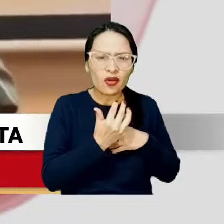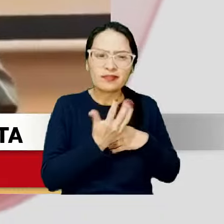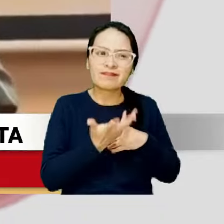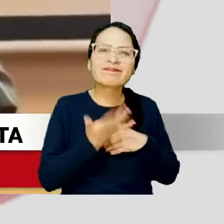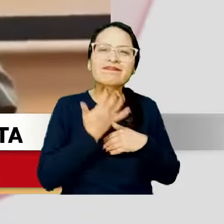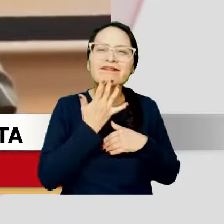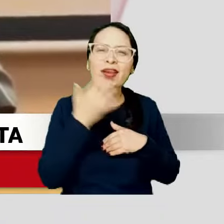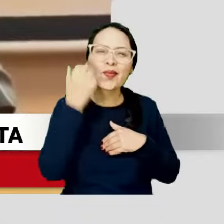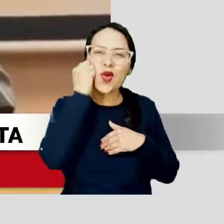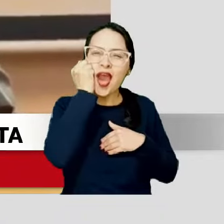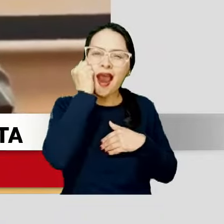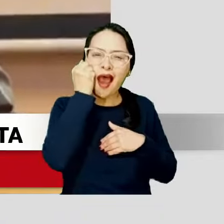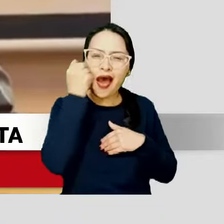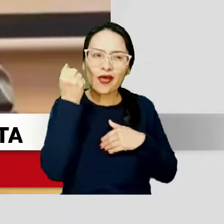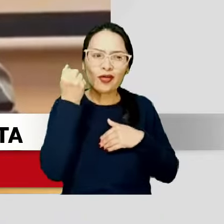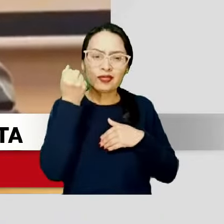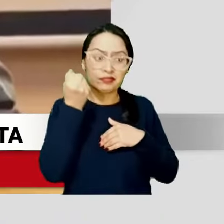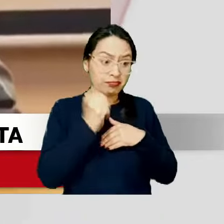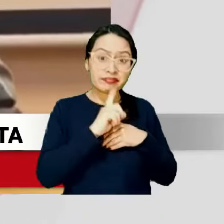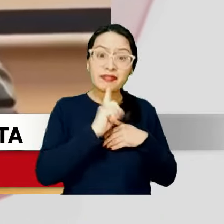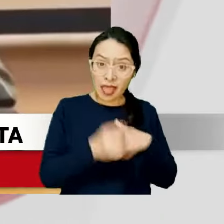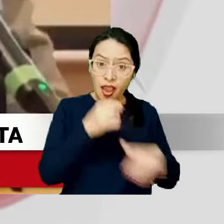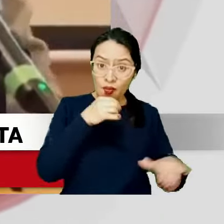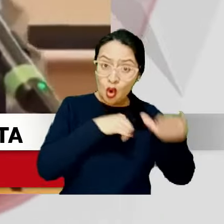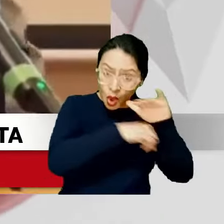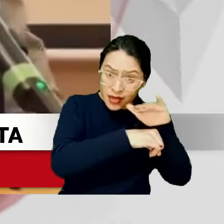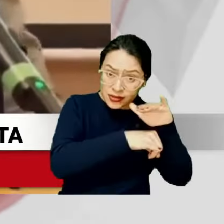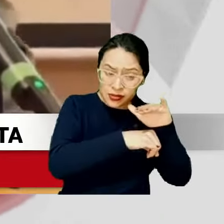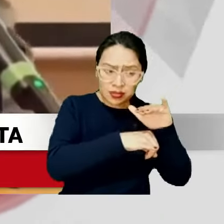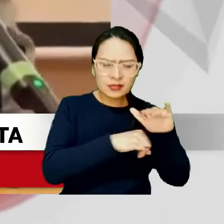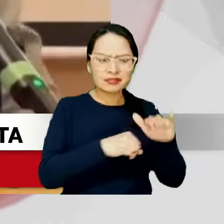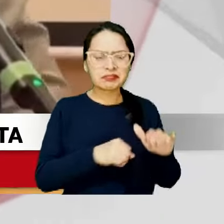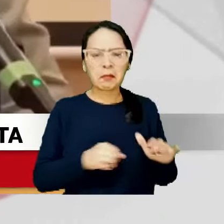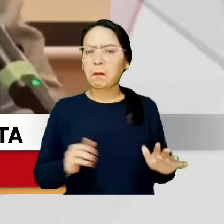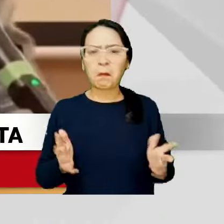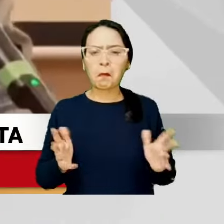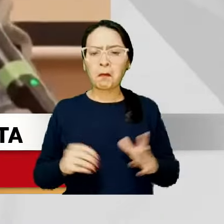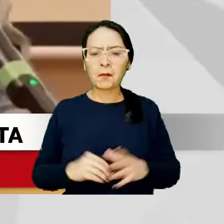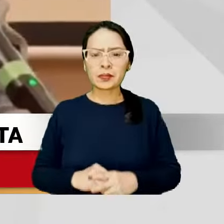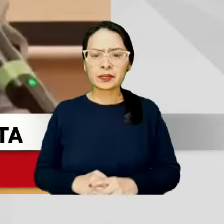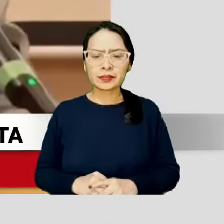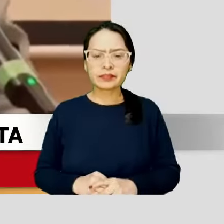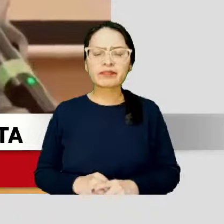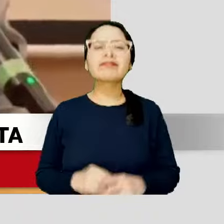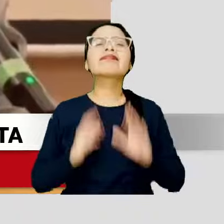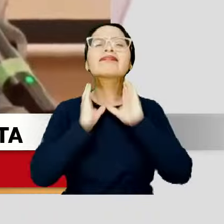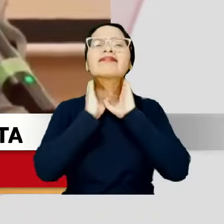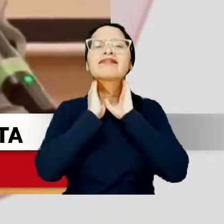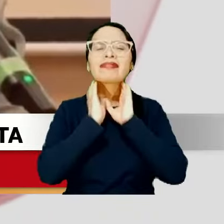presunta víctima de violación que tiene hematomas en el cuello. Se ha dicho que mi defendido le